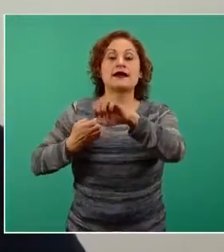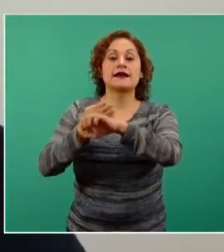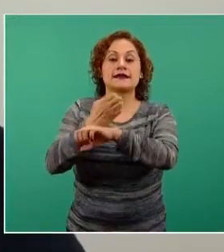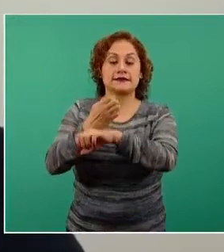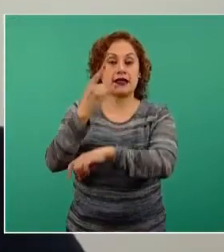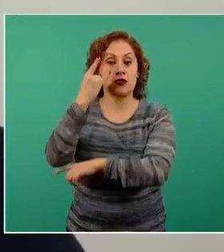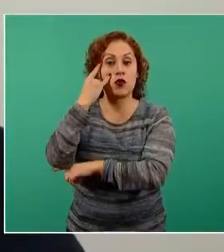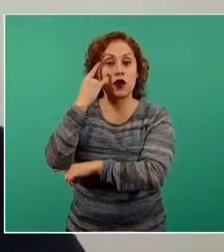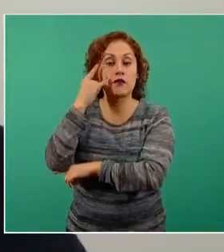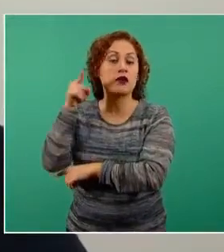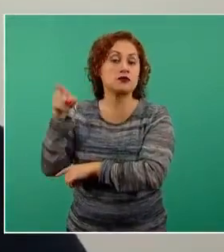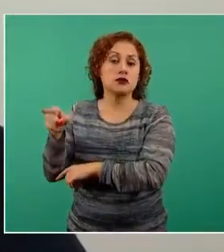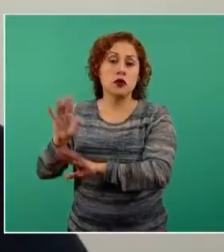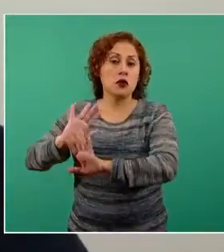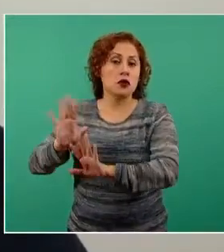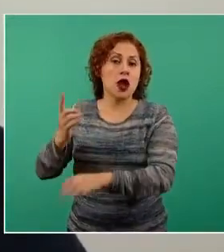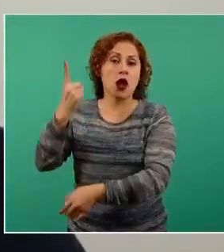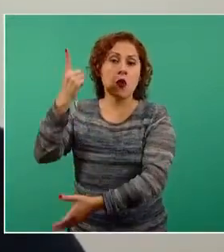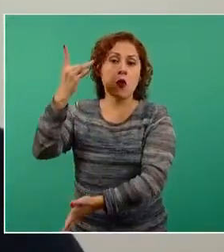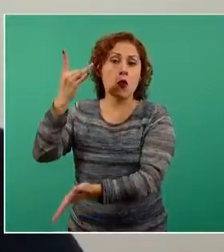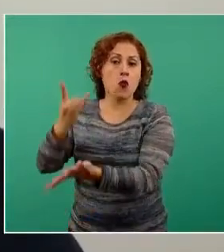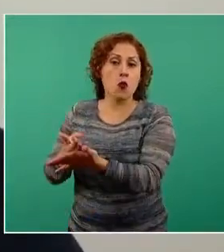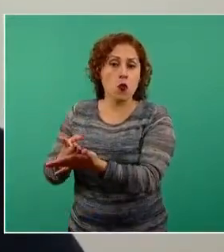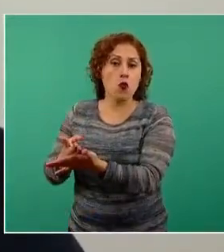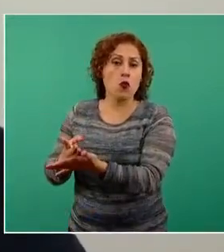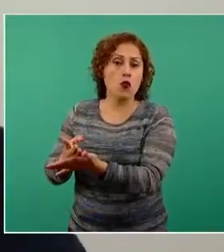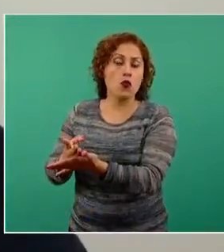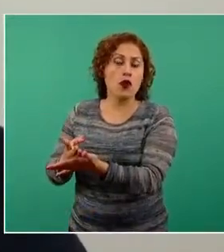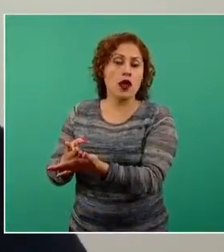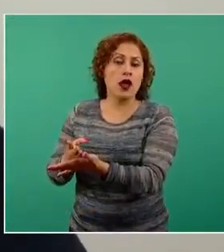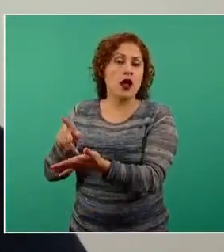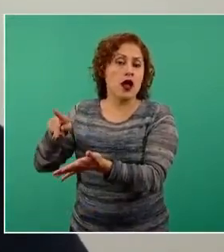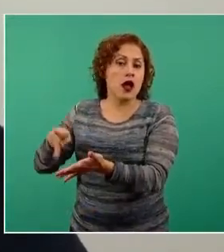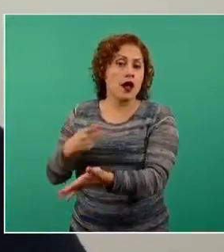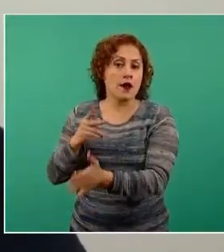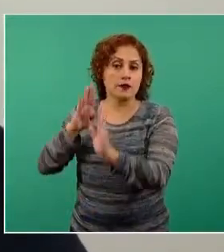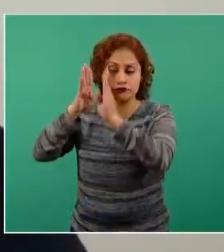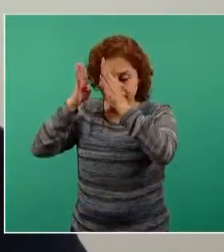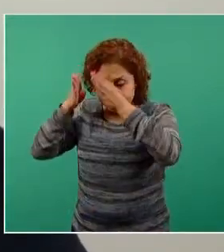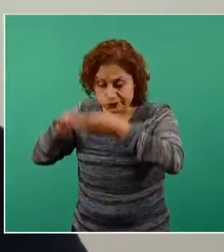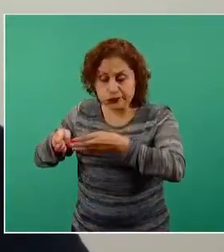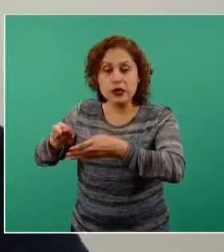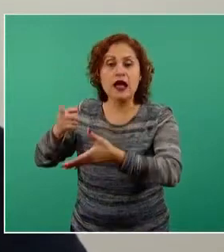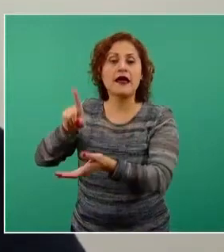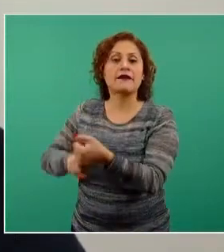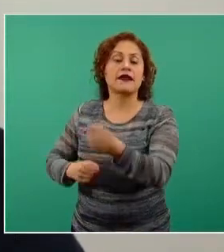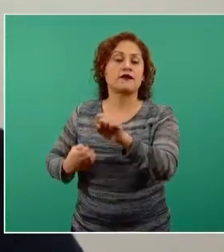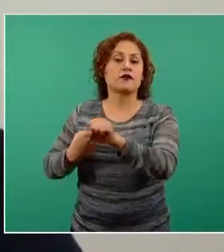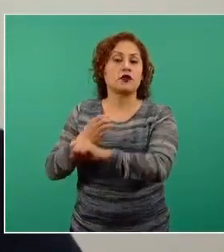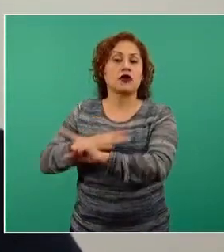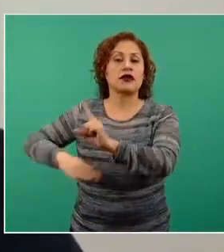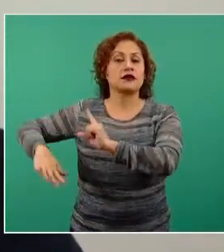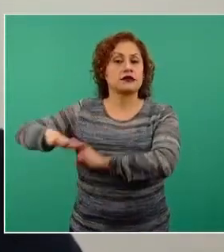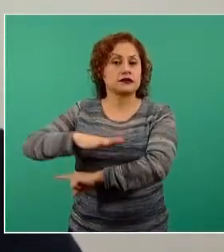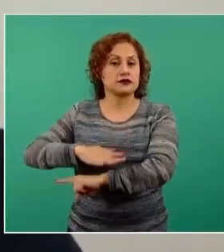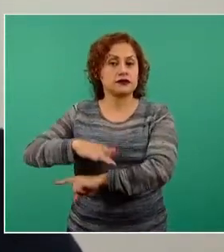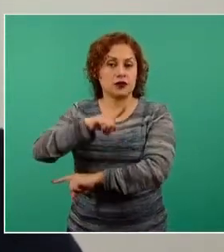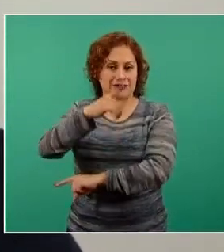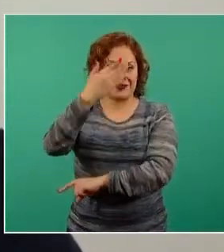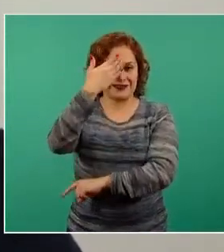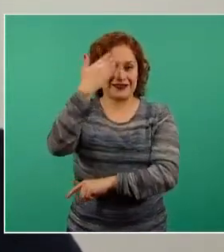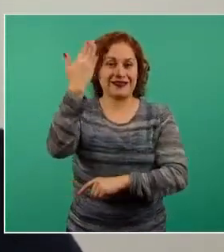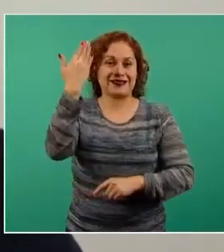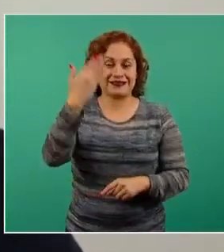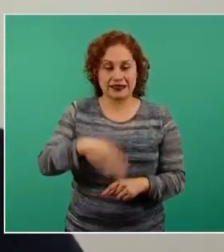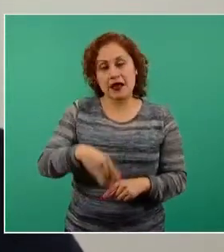mayor movimiento ya que fue una estrategia dirigida, focalizada con una proyección, como ustedes saben, a